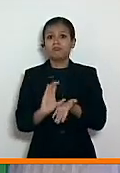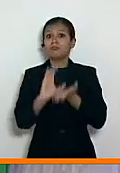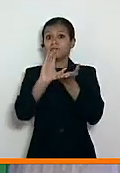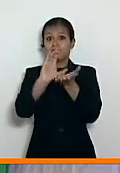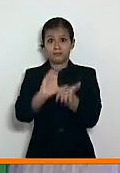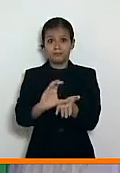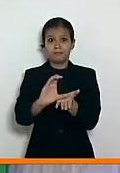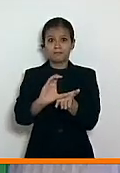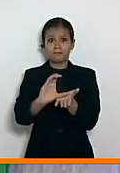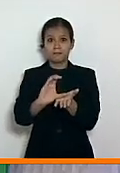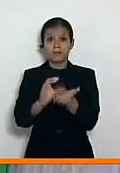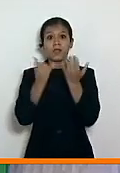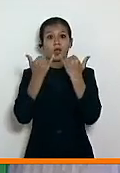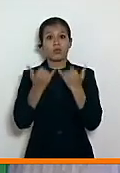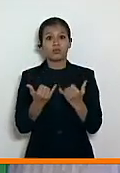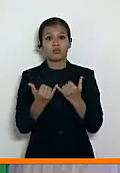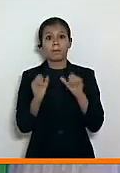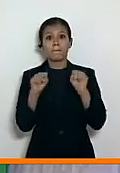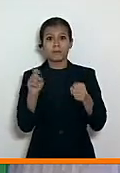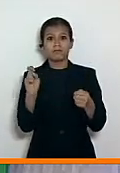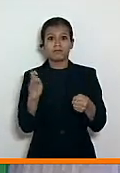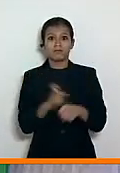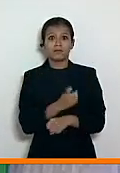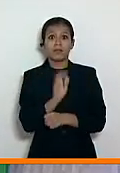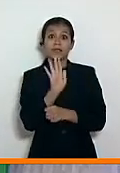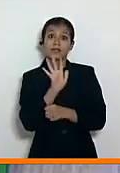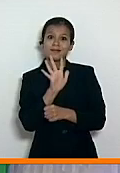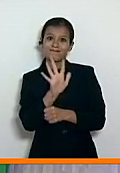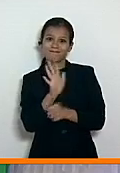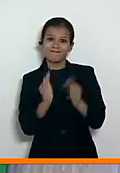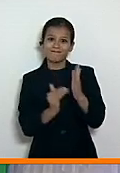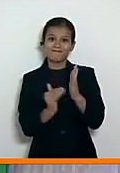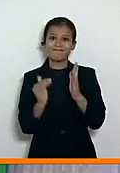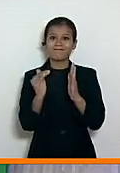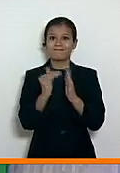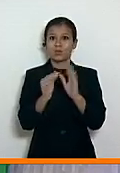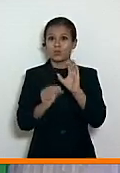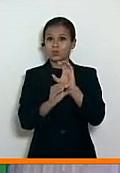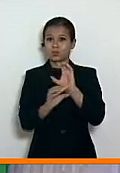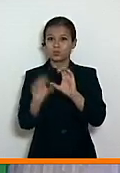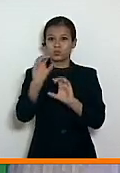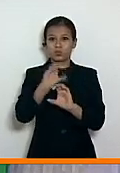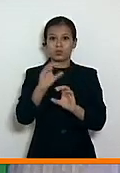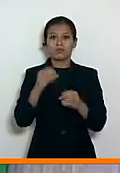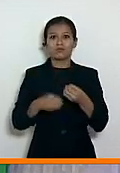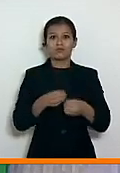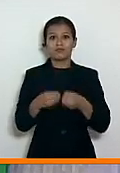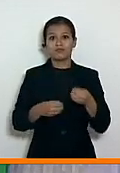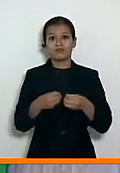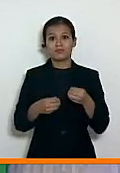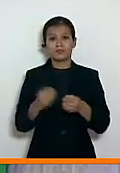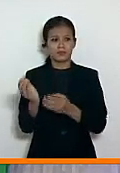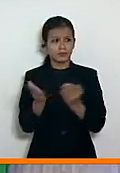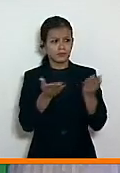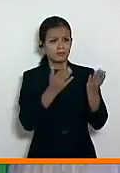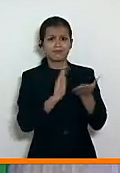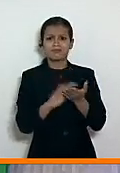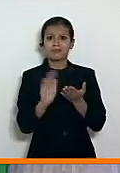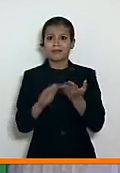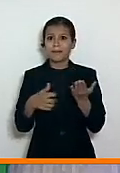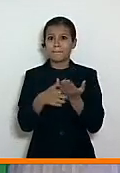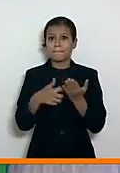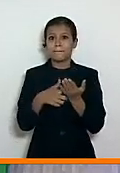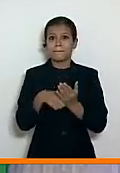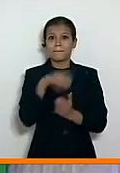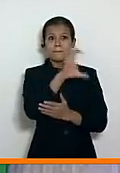Super Premio. Por lo tanto, el monto está en 5 millones de lempiras con su jugada doble. Aún estás a tiempo de adquirir tu boleto en cualquier